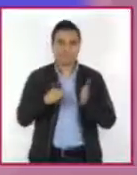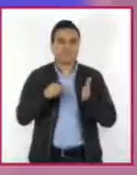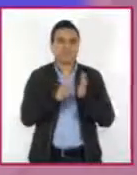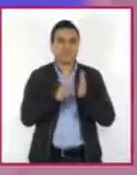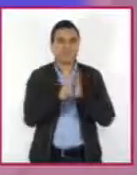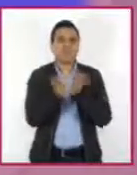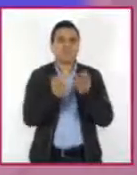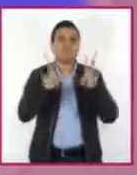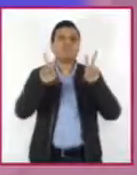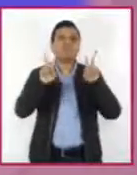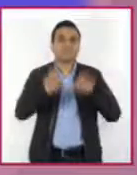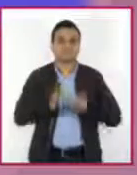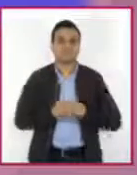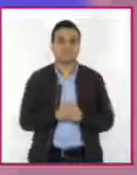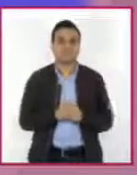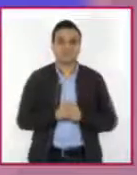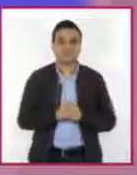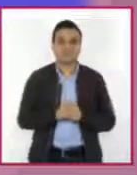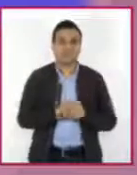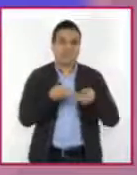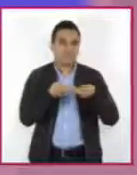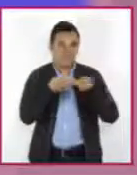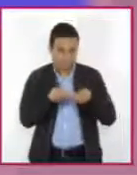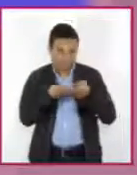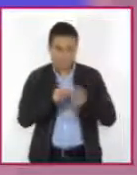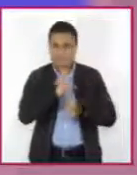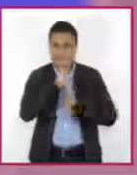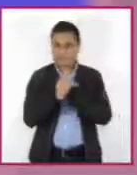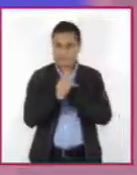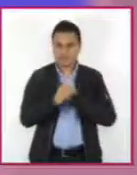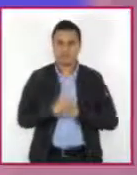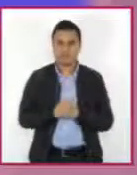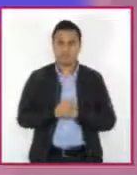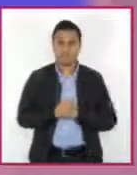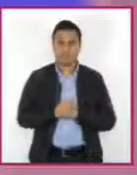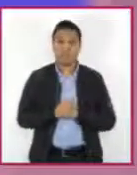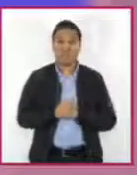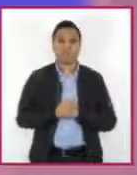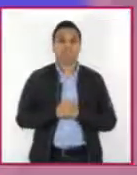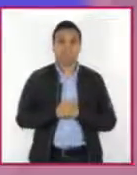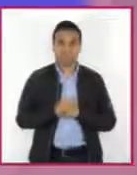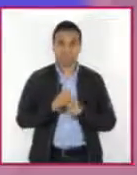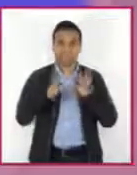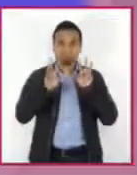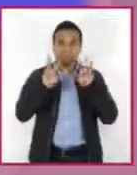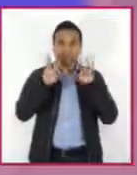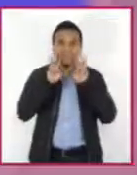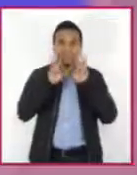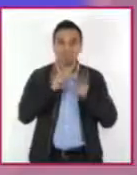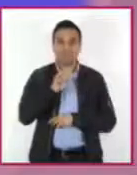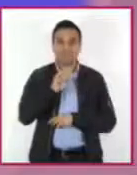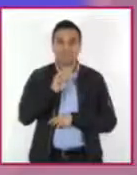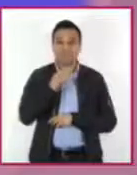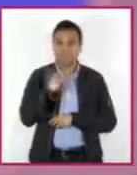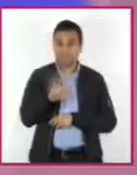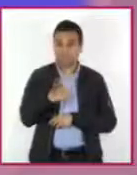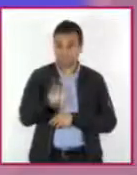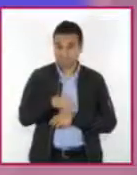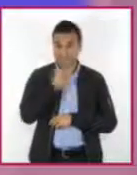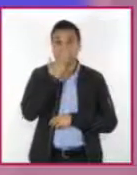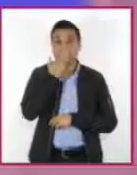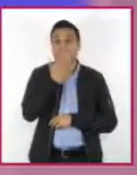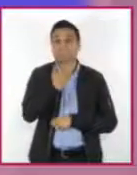¿La riqueza de las naciones? ¡Wow! Muy bien, maestra. Sacada de la manga.